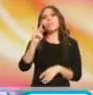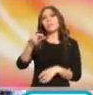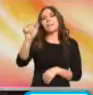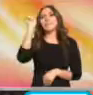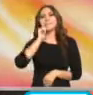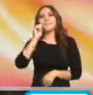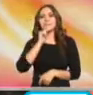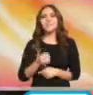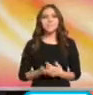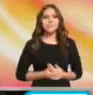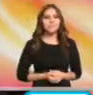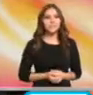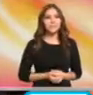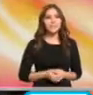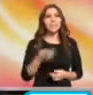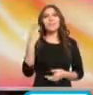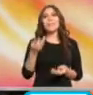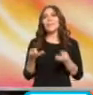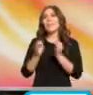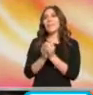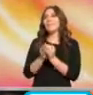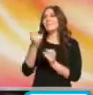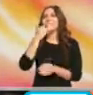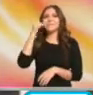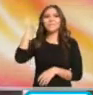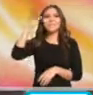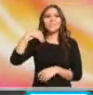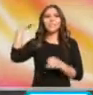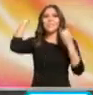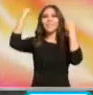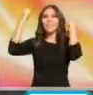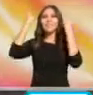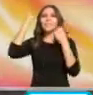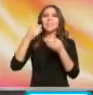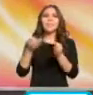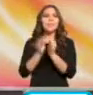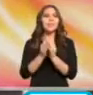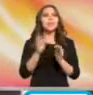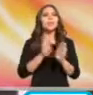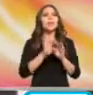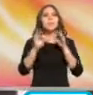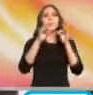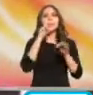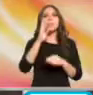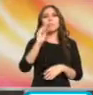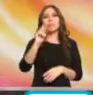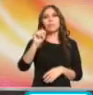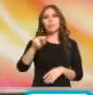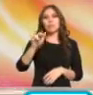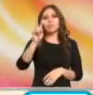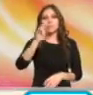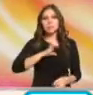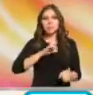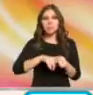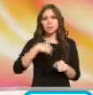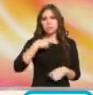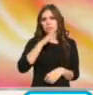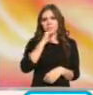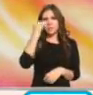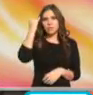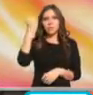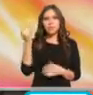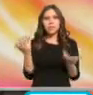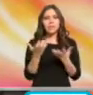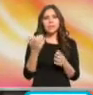pero unos tamales, una botana, mira, estoy yo pensando en tamales. Una botana muy particular, no me imaginaba que podíamos hacer una